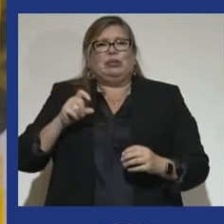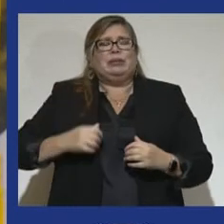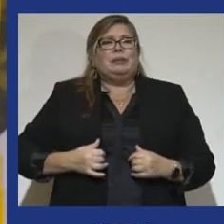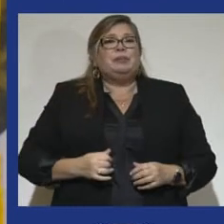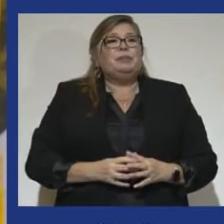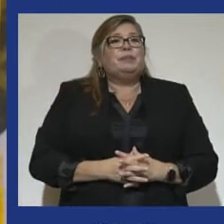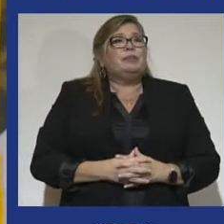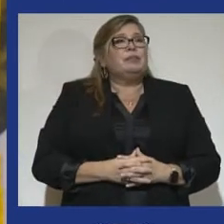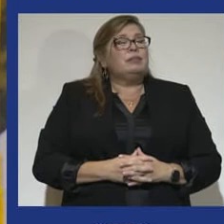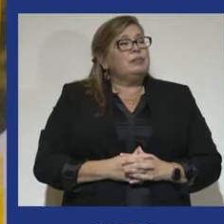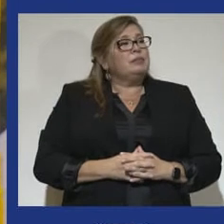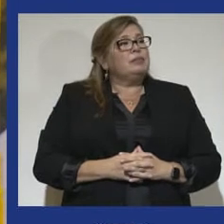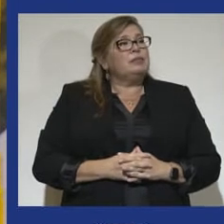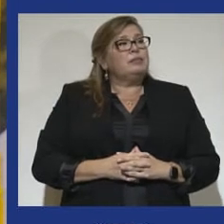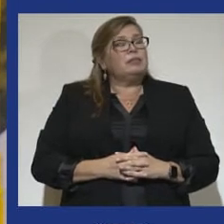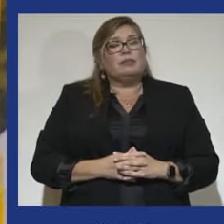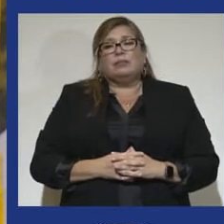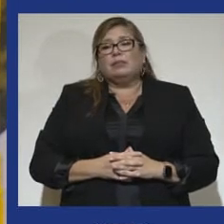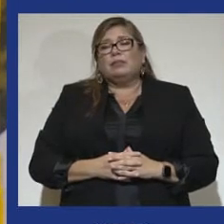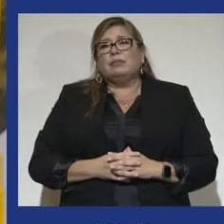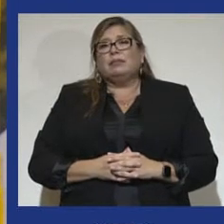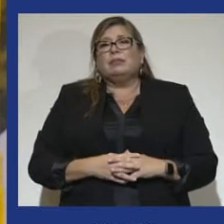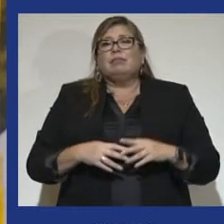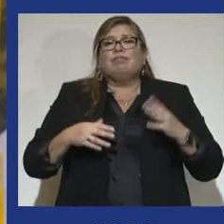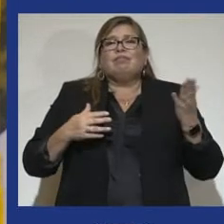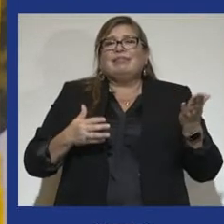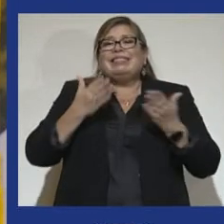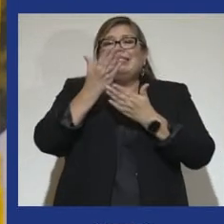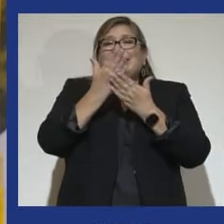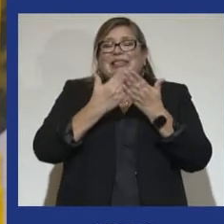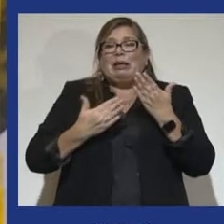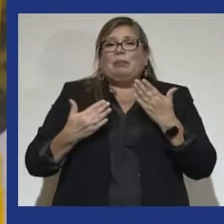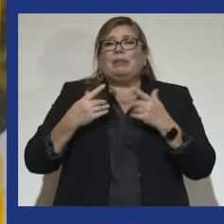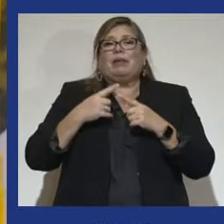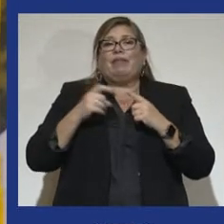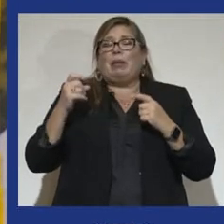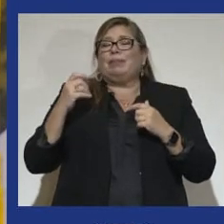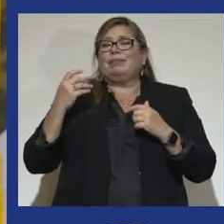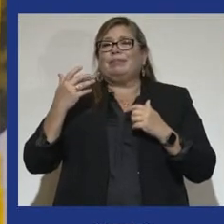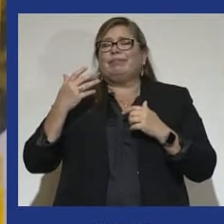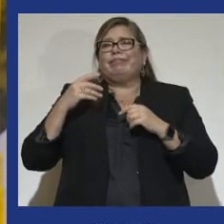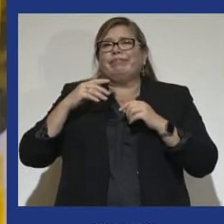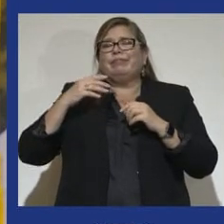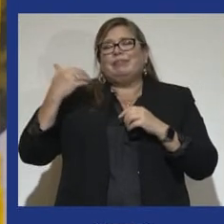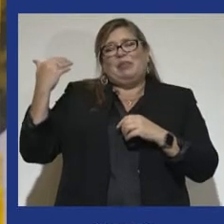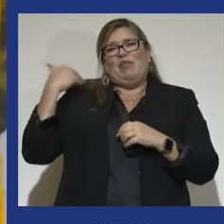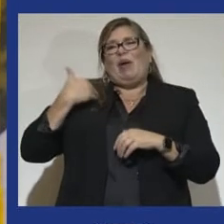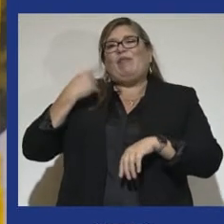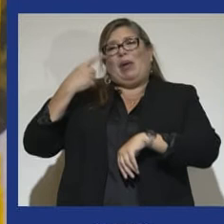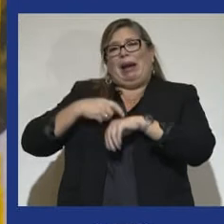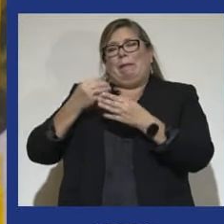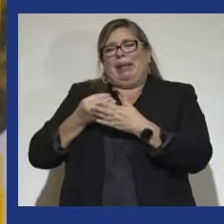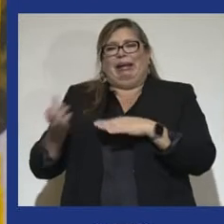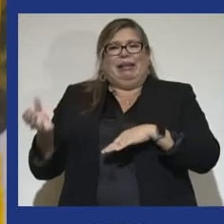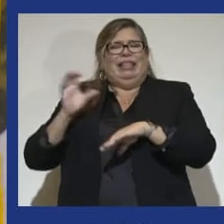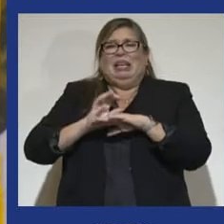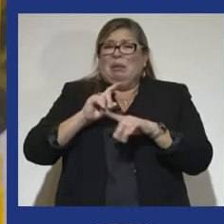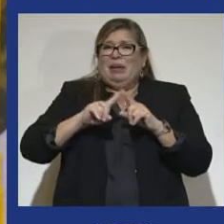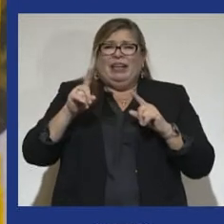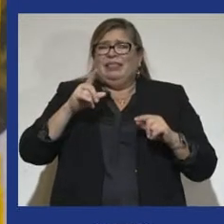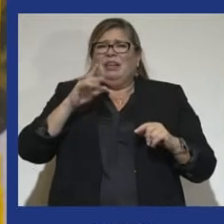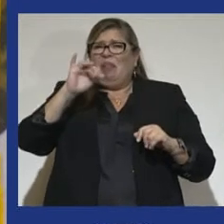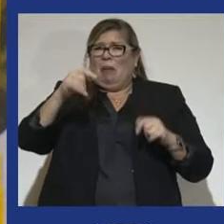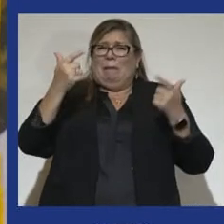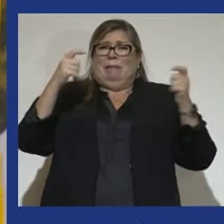pues muchos de estos están siendo impulsados por el retiro de otros dineros tendré